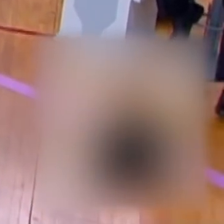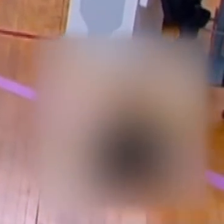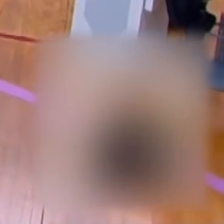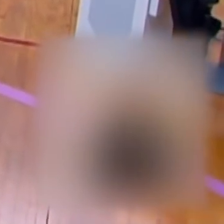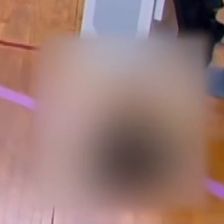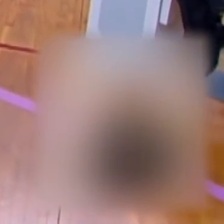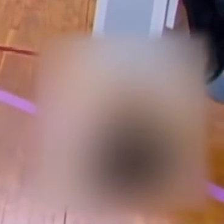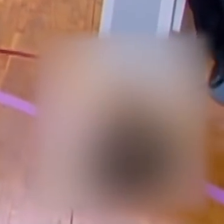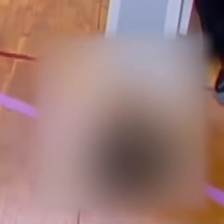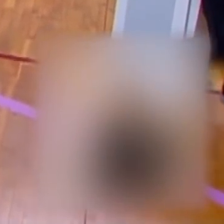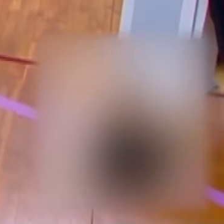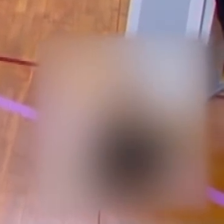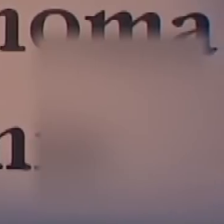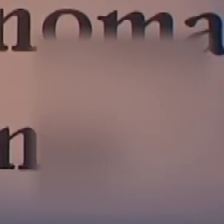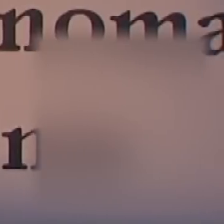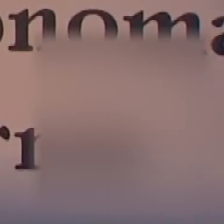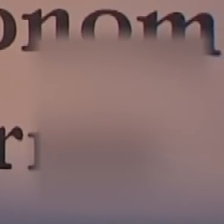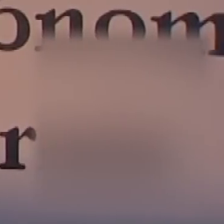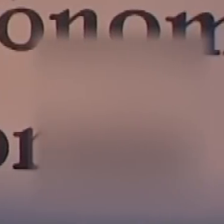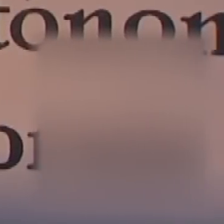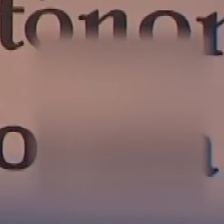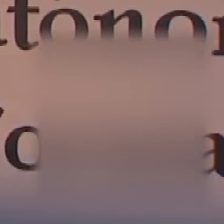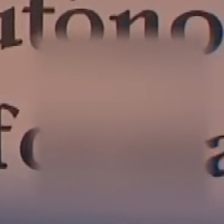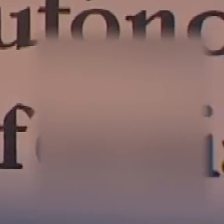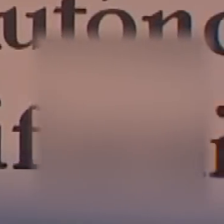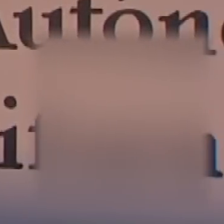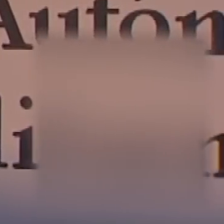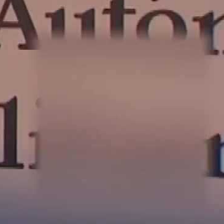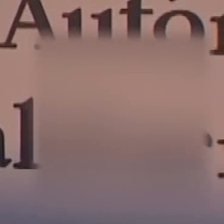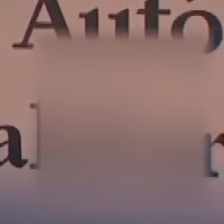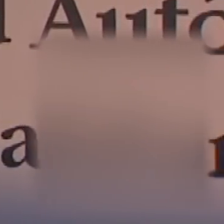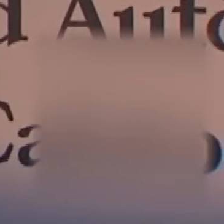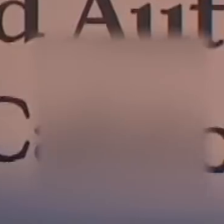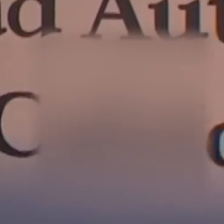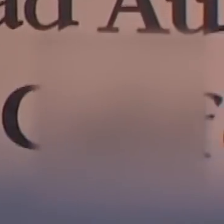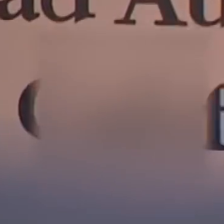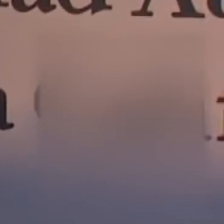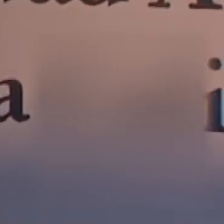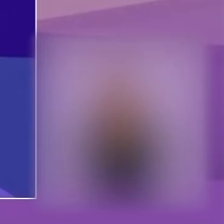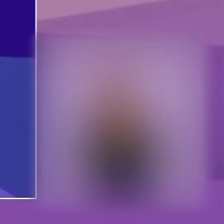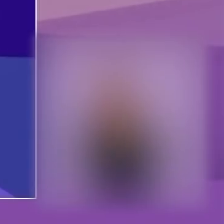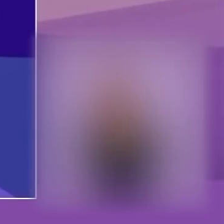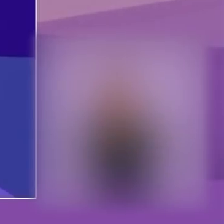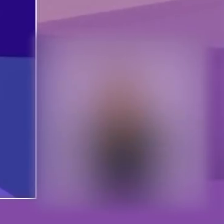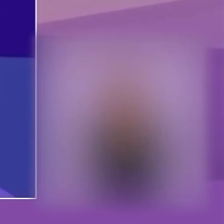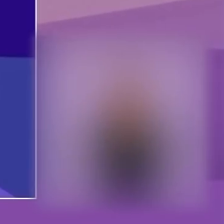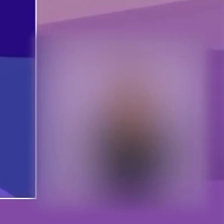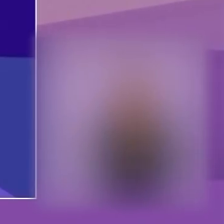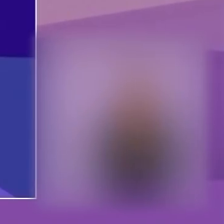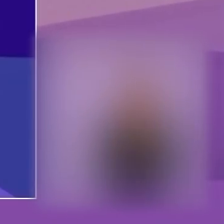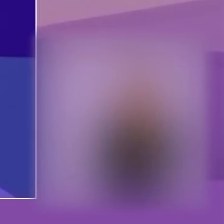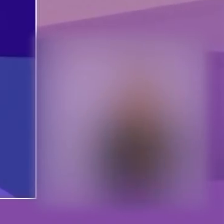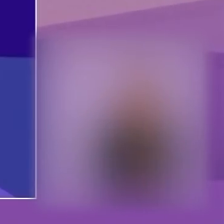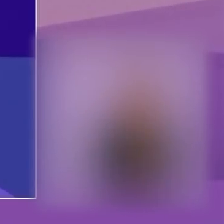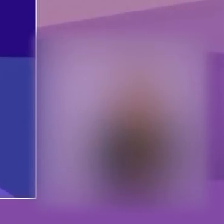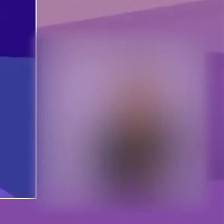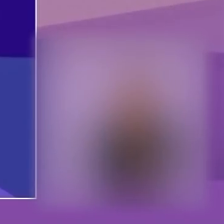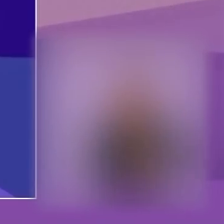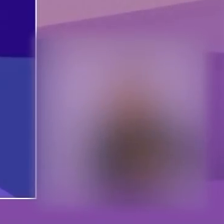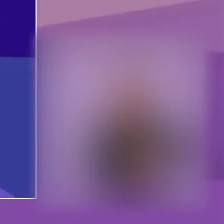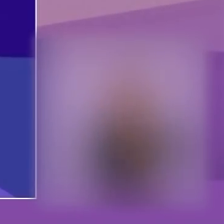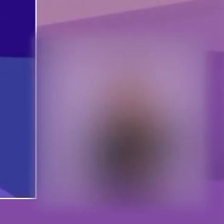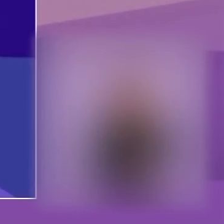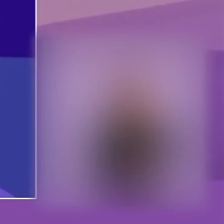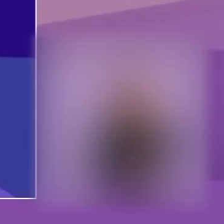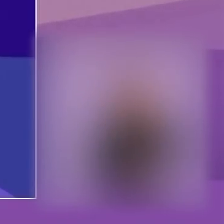20 de mayo se realizó en Tijuana, Baja California, el segundo debate entre los candidatos a la presidencia. Seguridad fronteriza